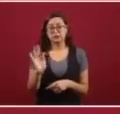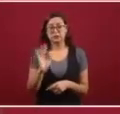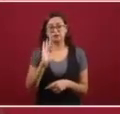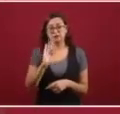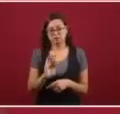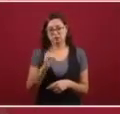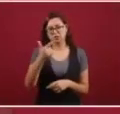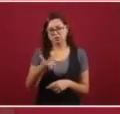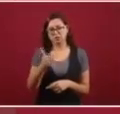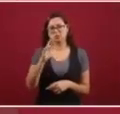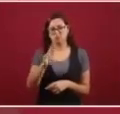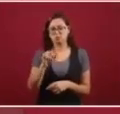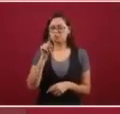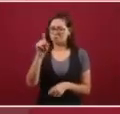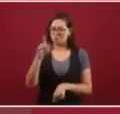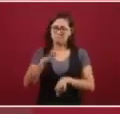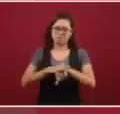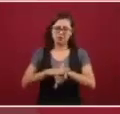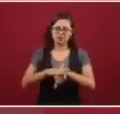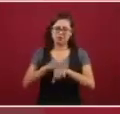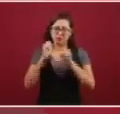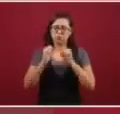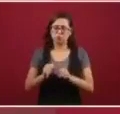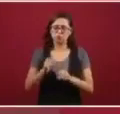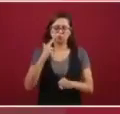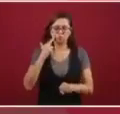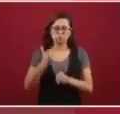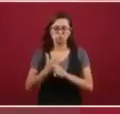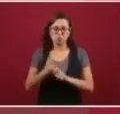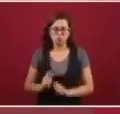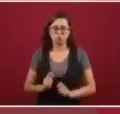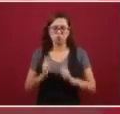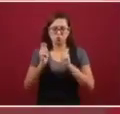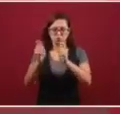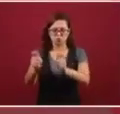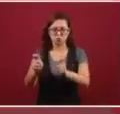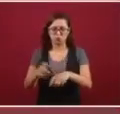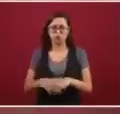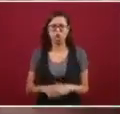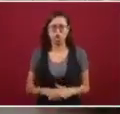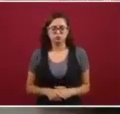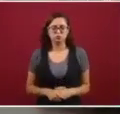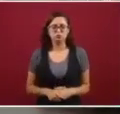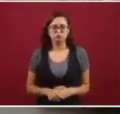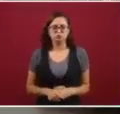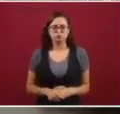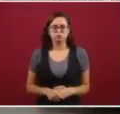General se haga cargo del asunto.